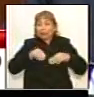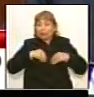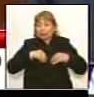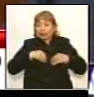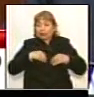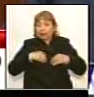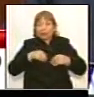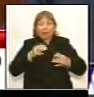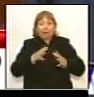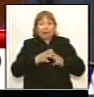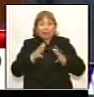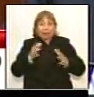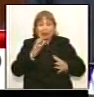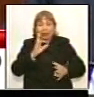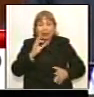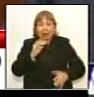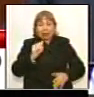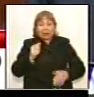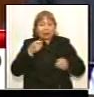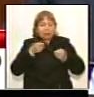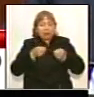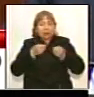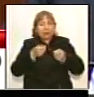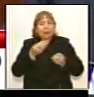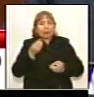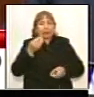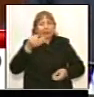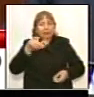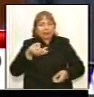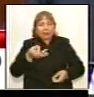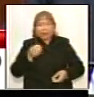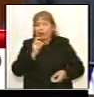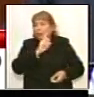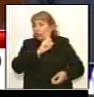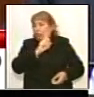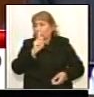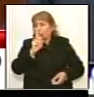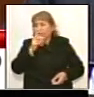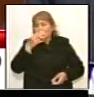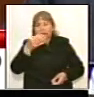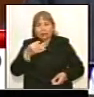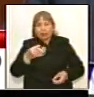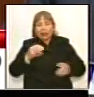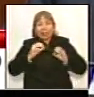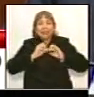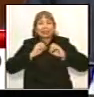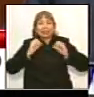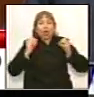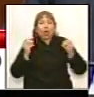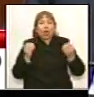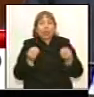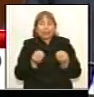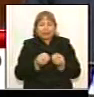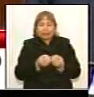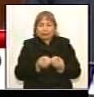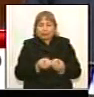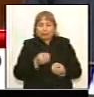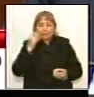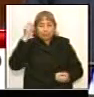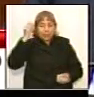bancada del Frente Amplio vamos a luchar, porque efectivamente no se considere a las organizaciones políticas como